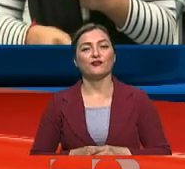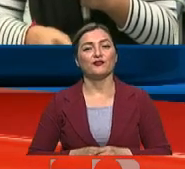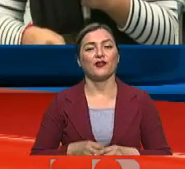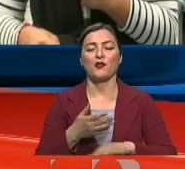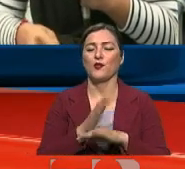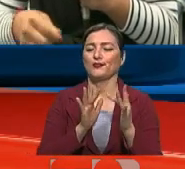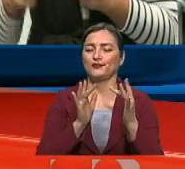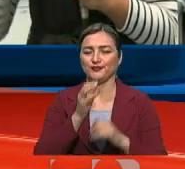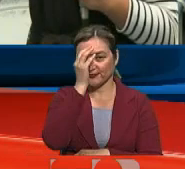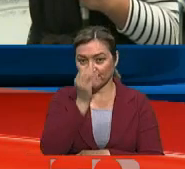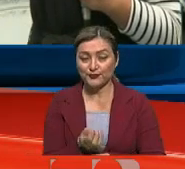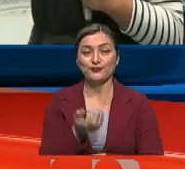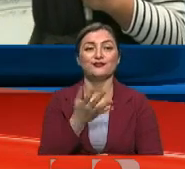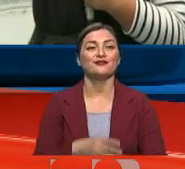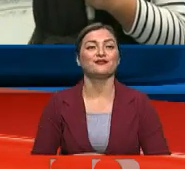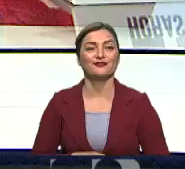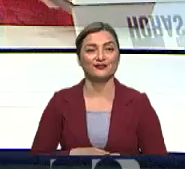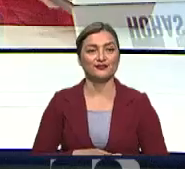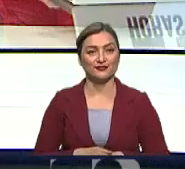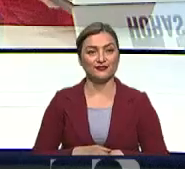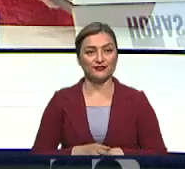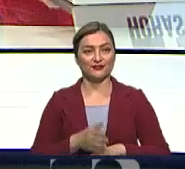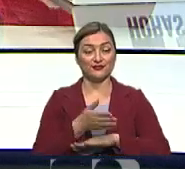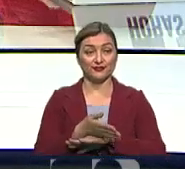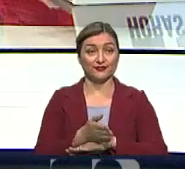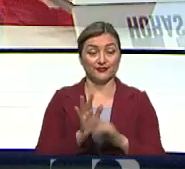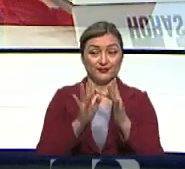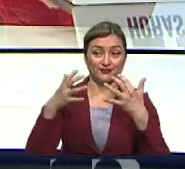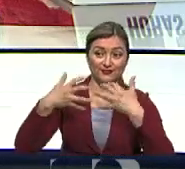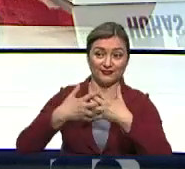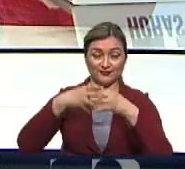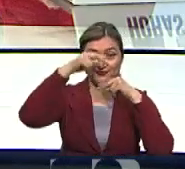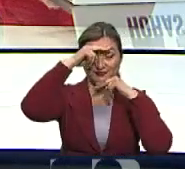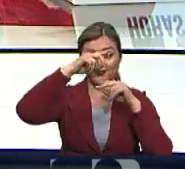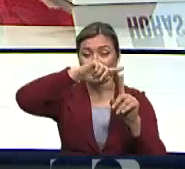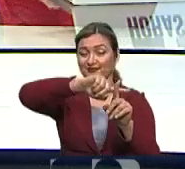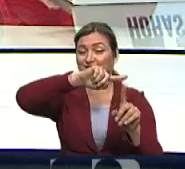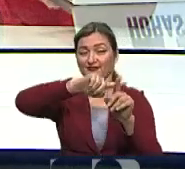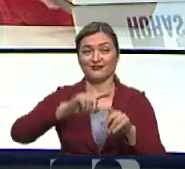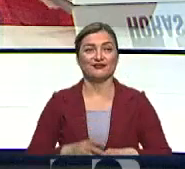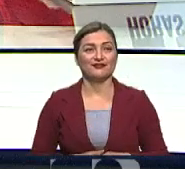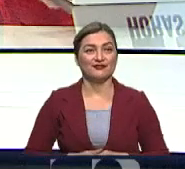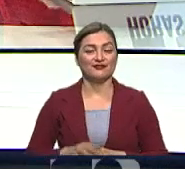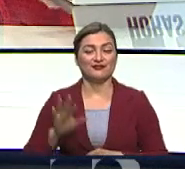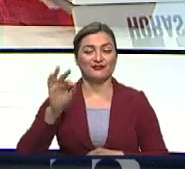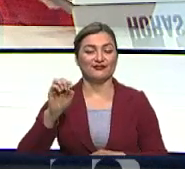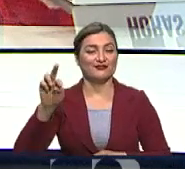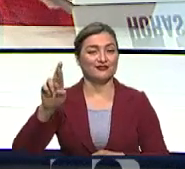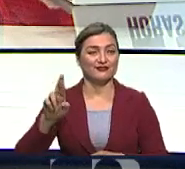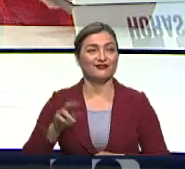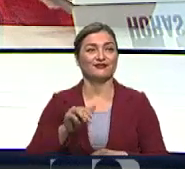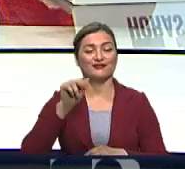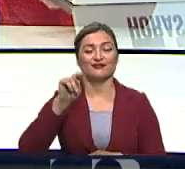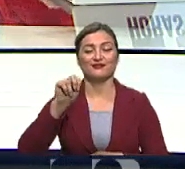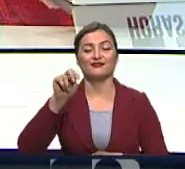ratito más nos conectamos. Buenos días. Por supuesto que sí, en breve entonces regresaremos con esta buena noticia y Fernanda tal vez y Andreita